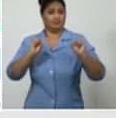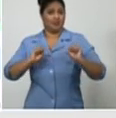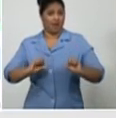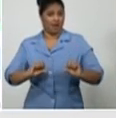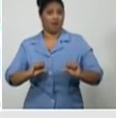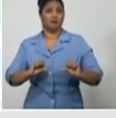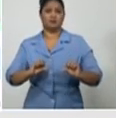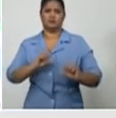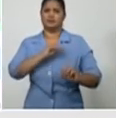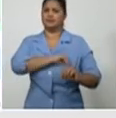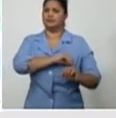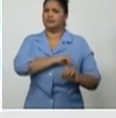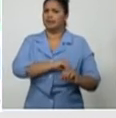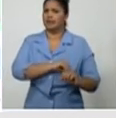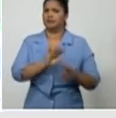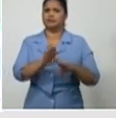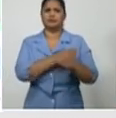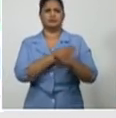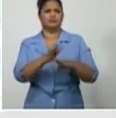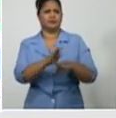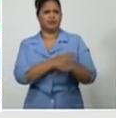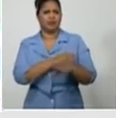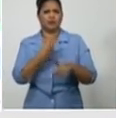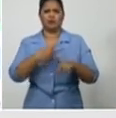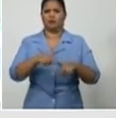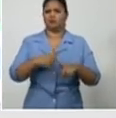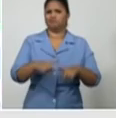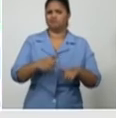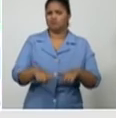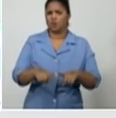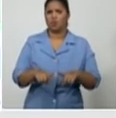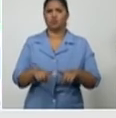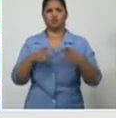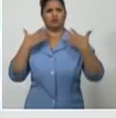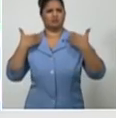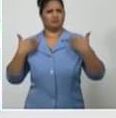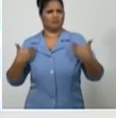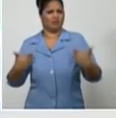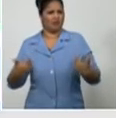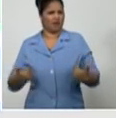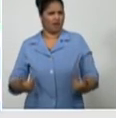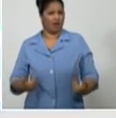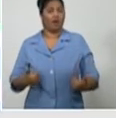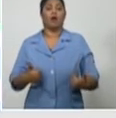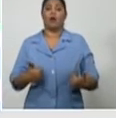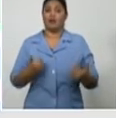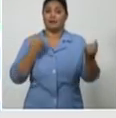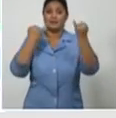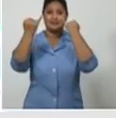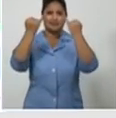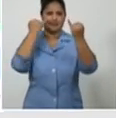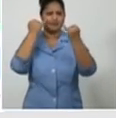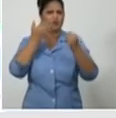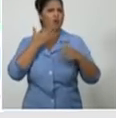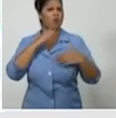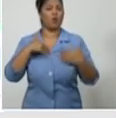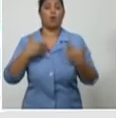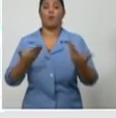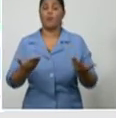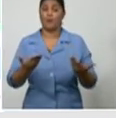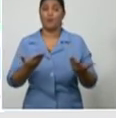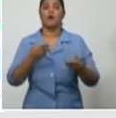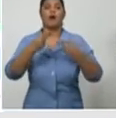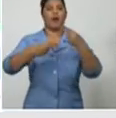y ser identificada en el análisis que se hacía en una pesquisa en su comunidad. Se ingresó